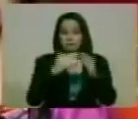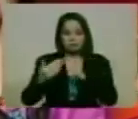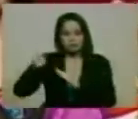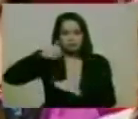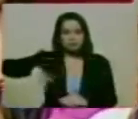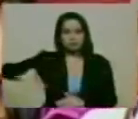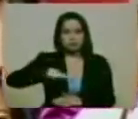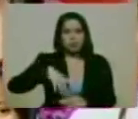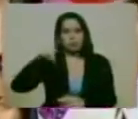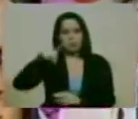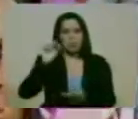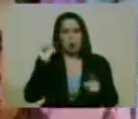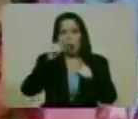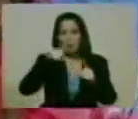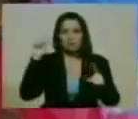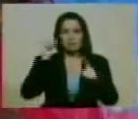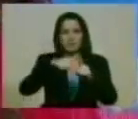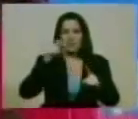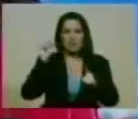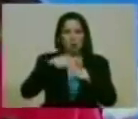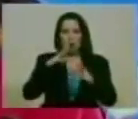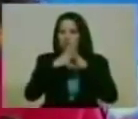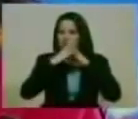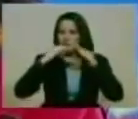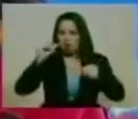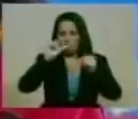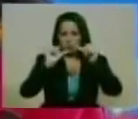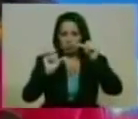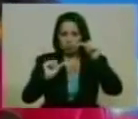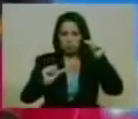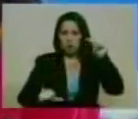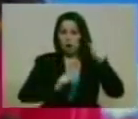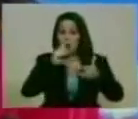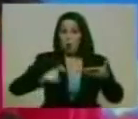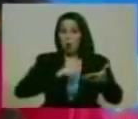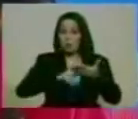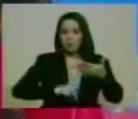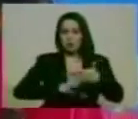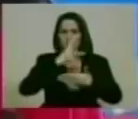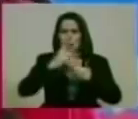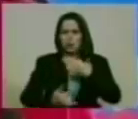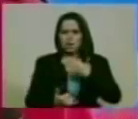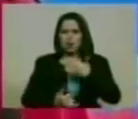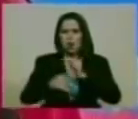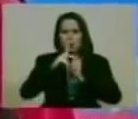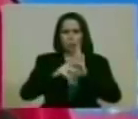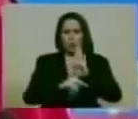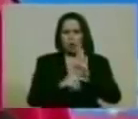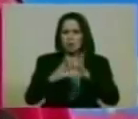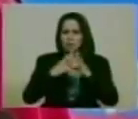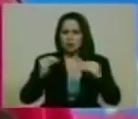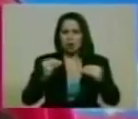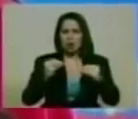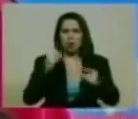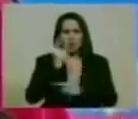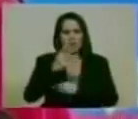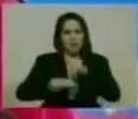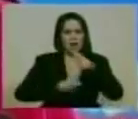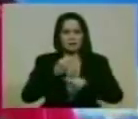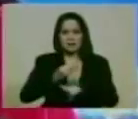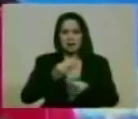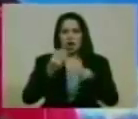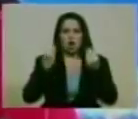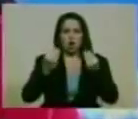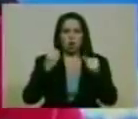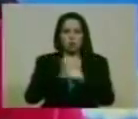están los objetivos generales específicos, los programas y proyectos a ese nivel, presidente. presidente, lo que debe ser el trabajo